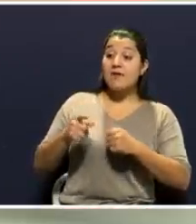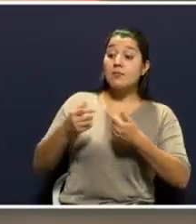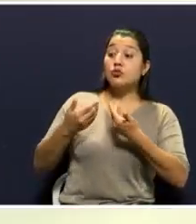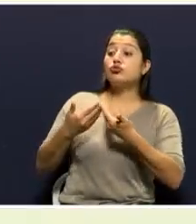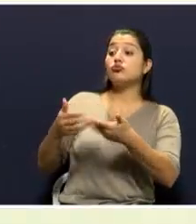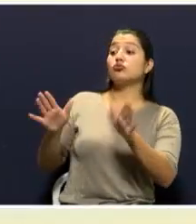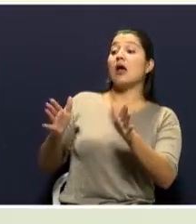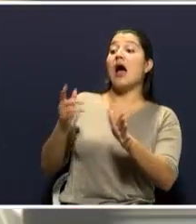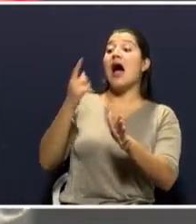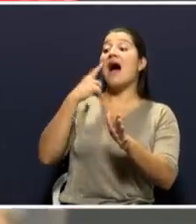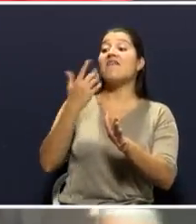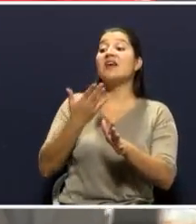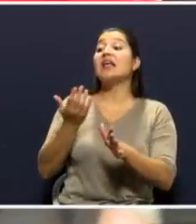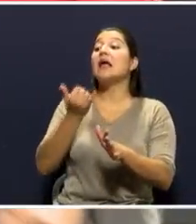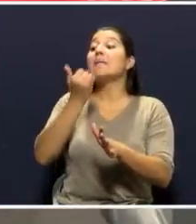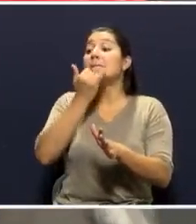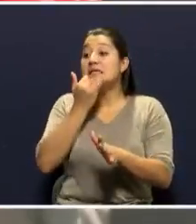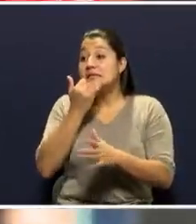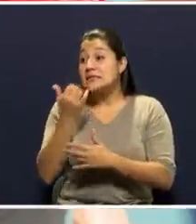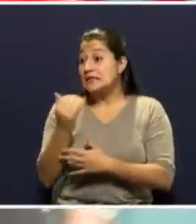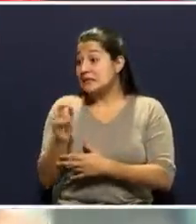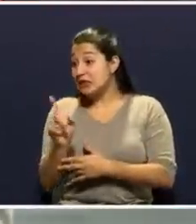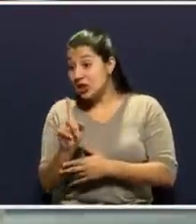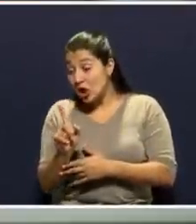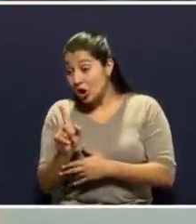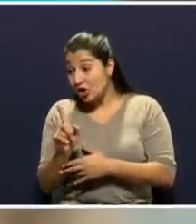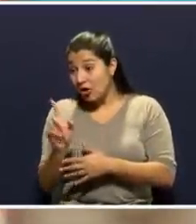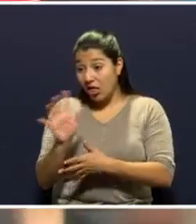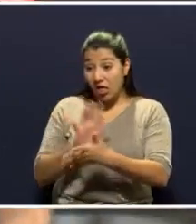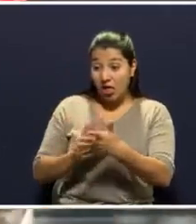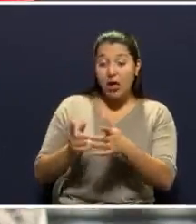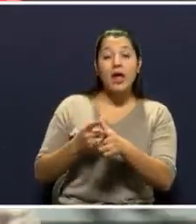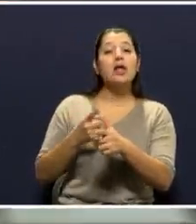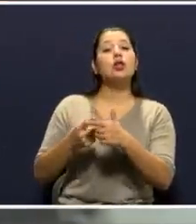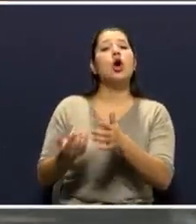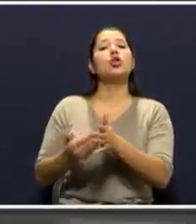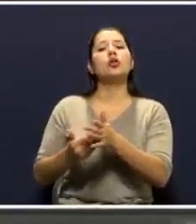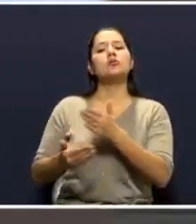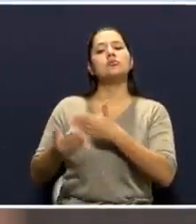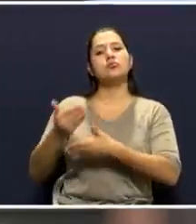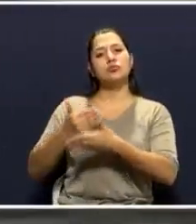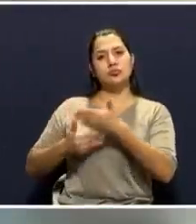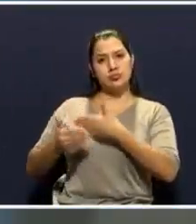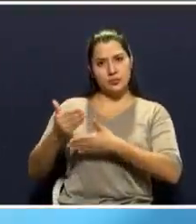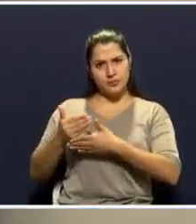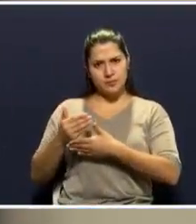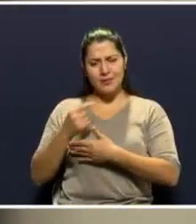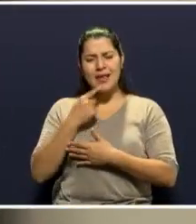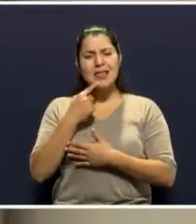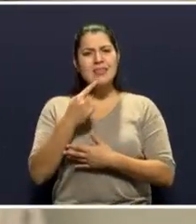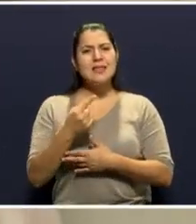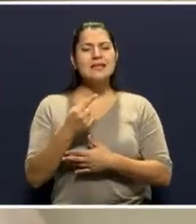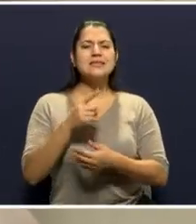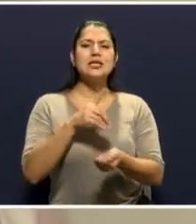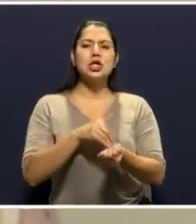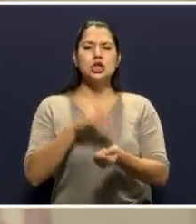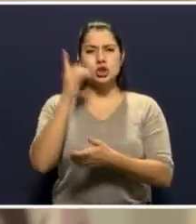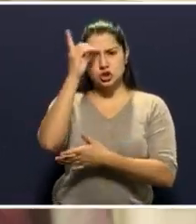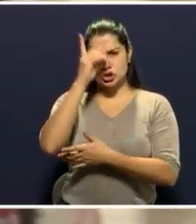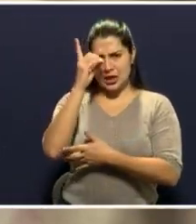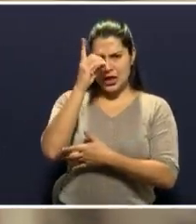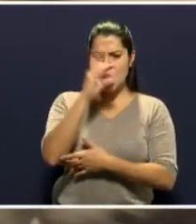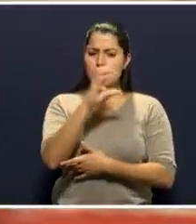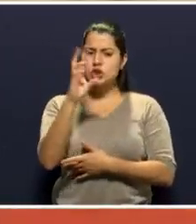no, volvemos hacia atrás. Sobre esto, Salas explicó que hemos tenido una ola pandémica controlada en el país, pero